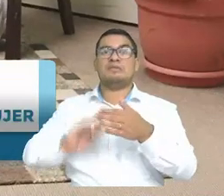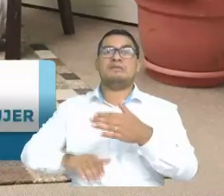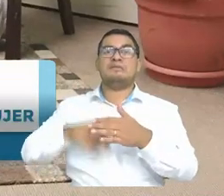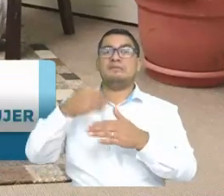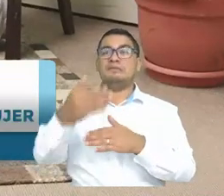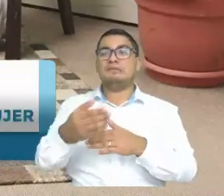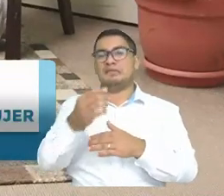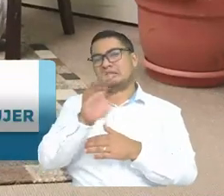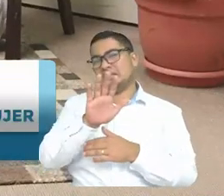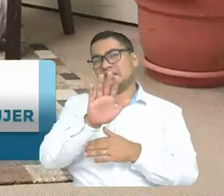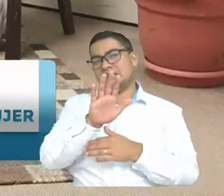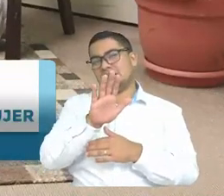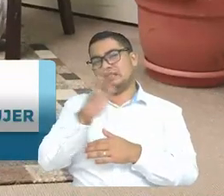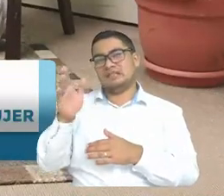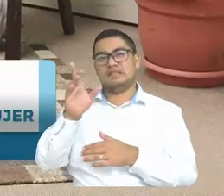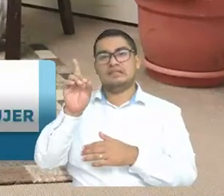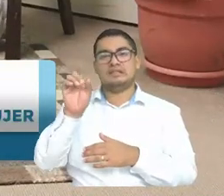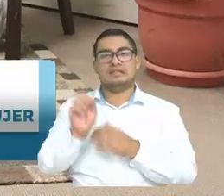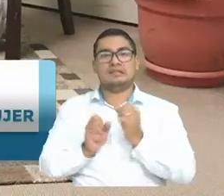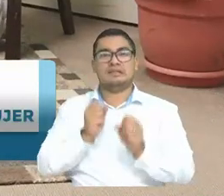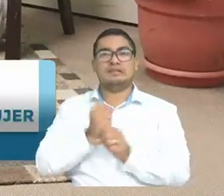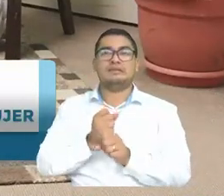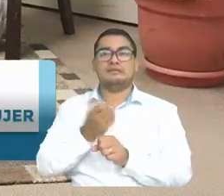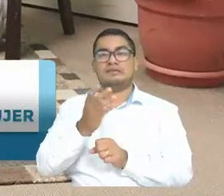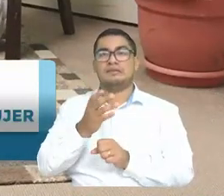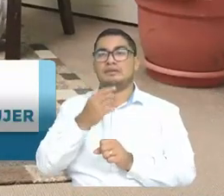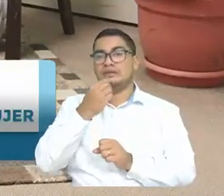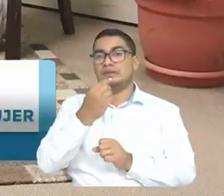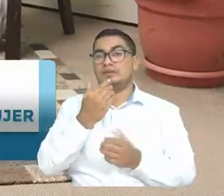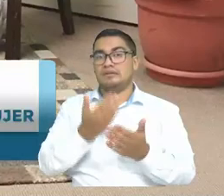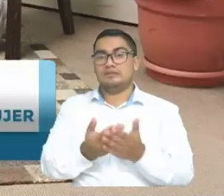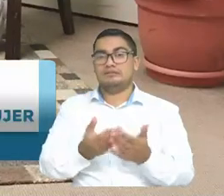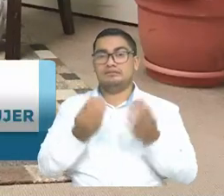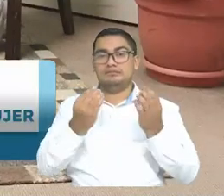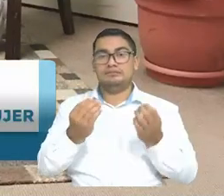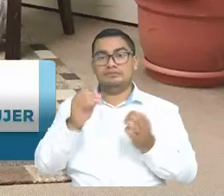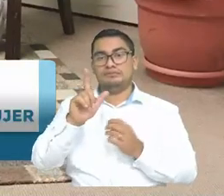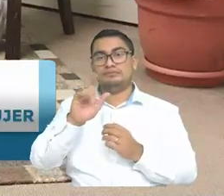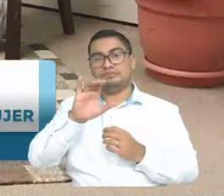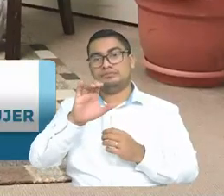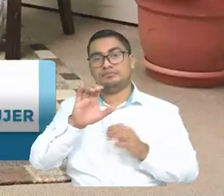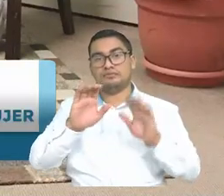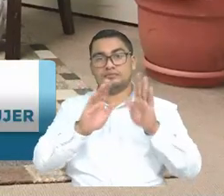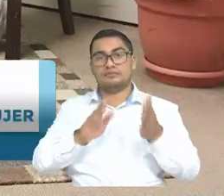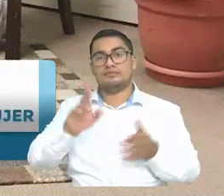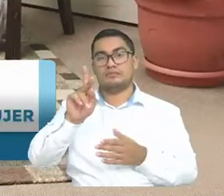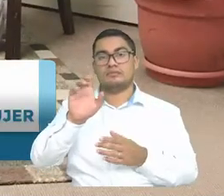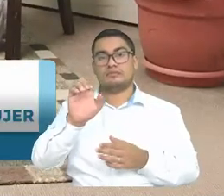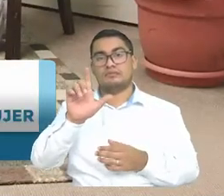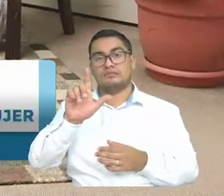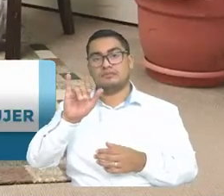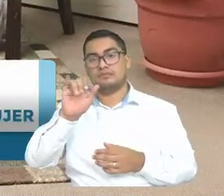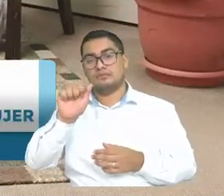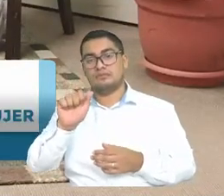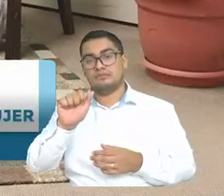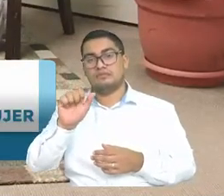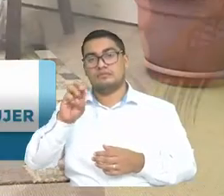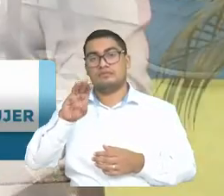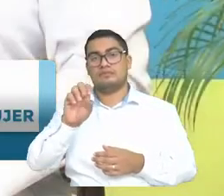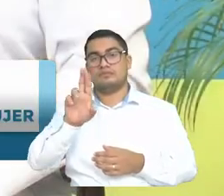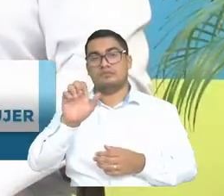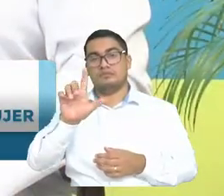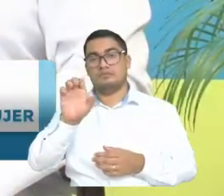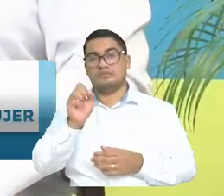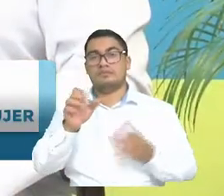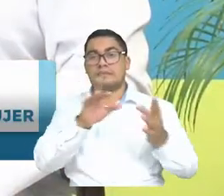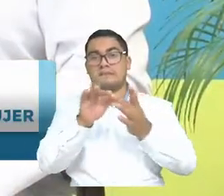De 5 a 10 años después de una cesárea anterior. Le agradecemos, compañera Keila Morales, licenciada Keila Morales,